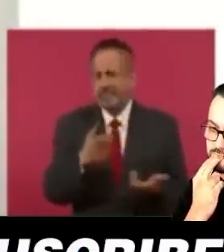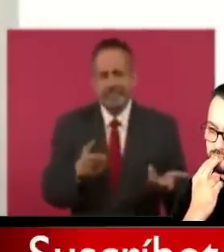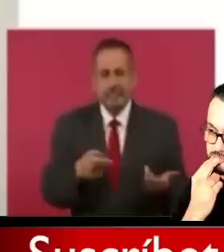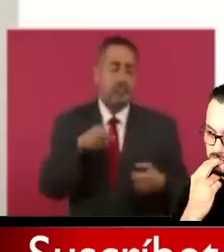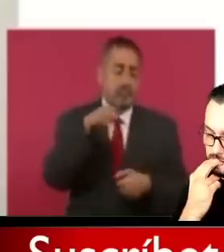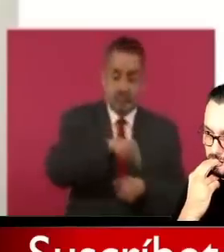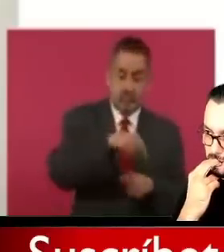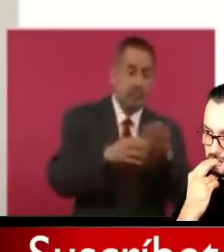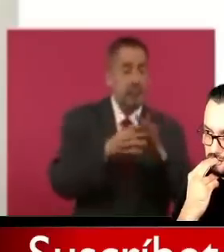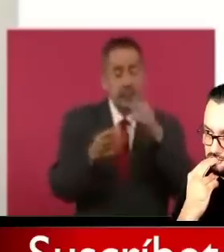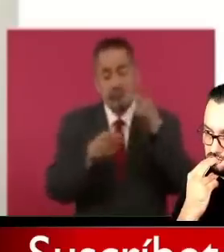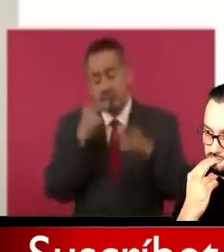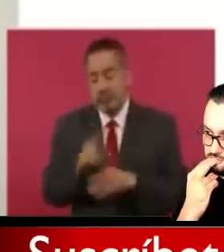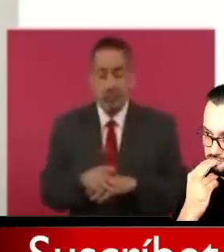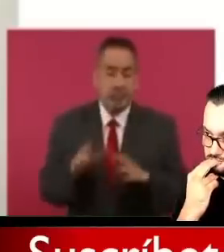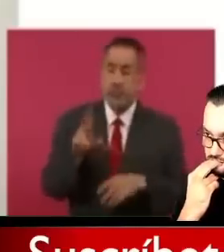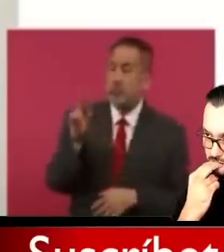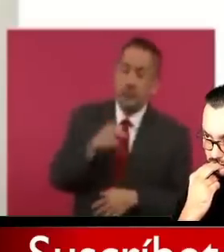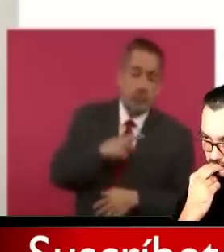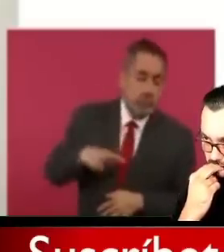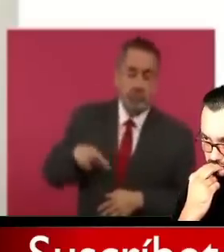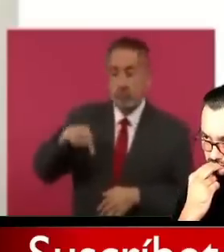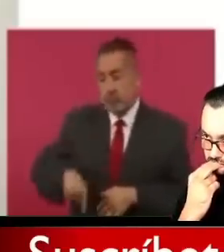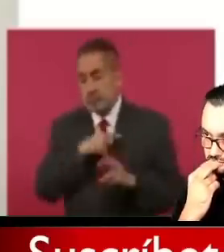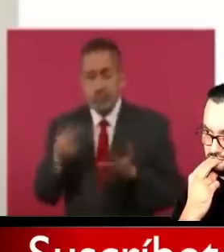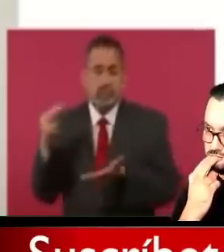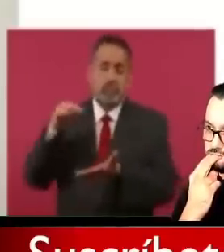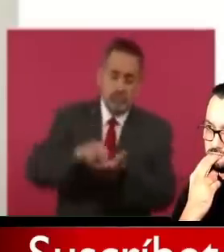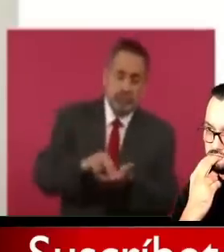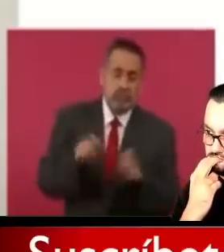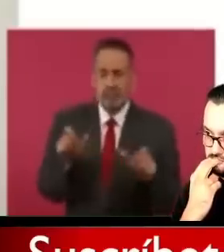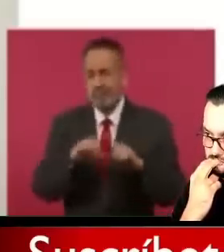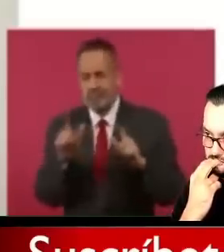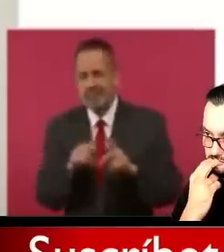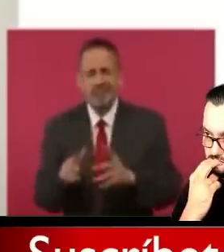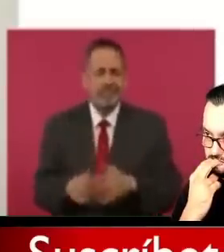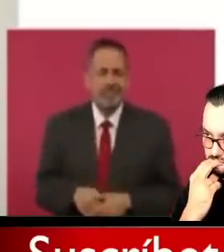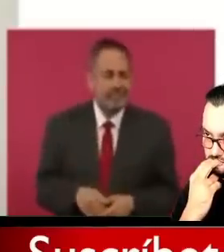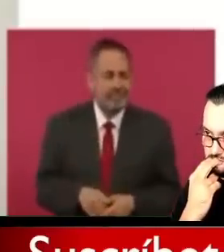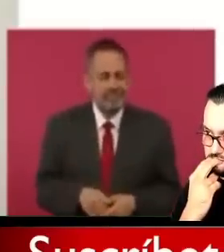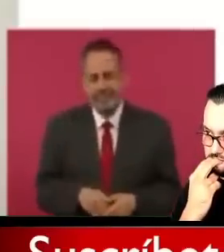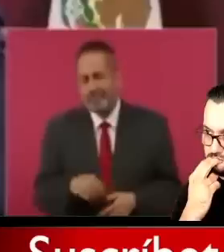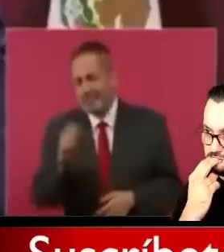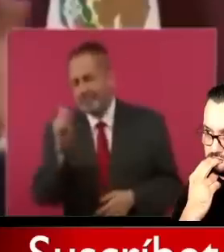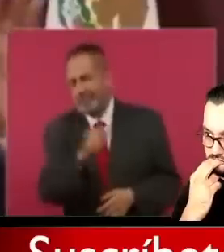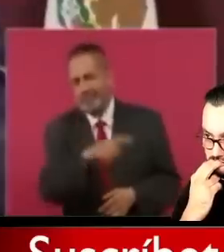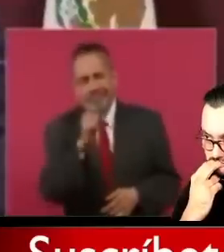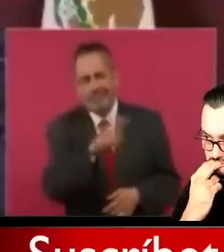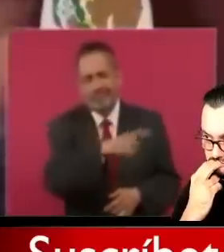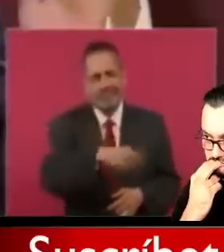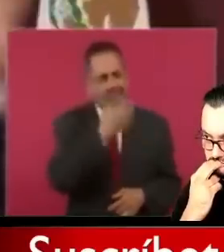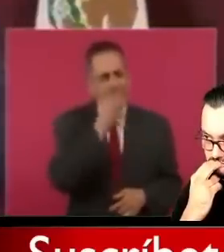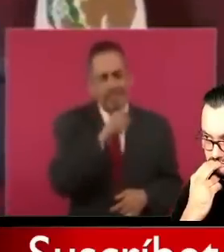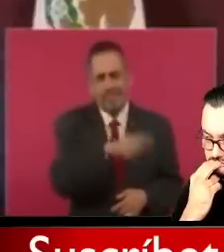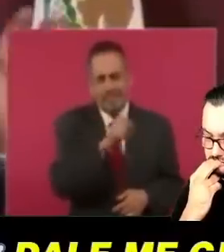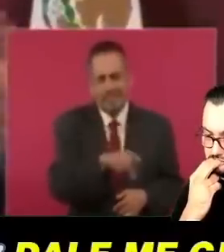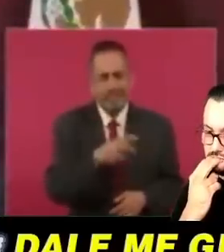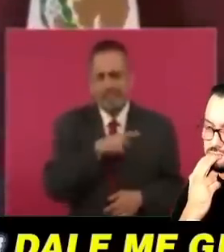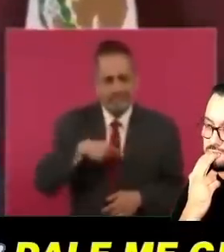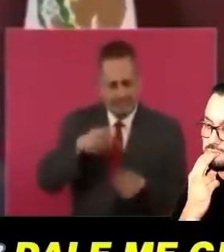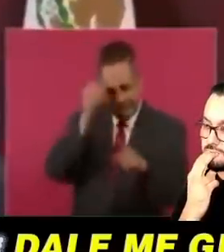de que no se debe militarizar el país, pero así es el conservadurismo. No